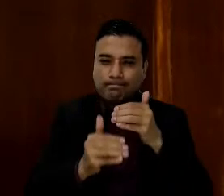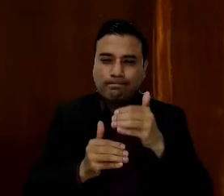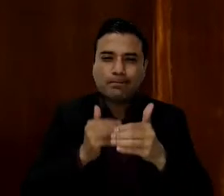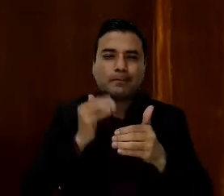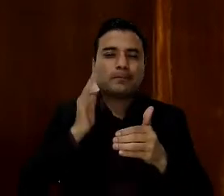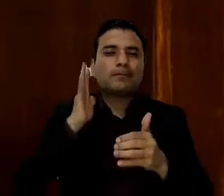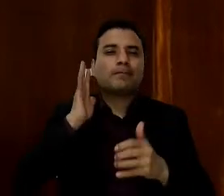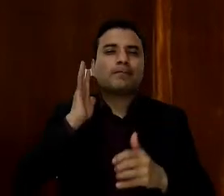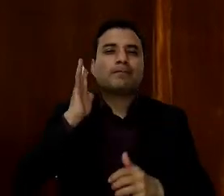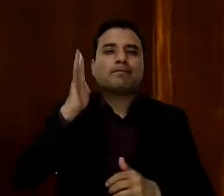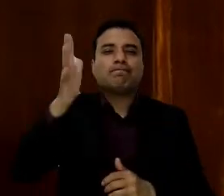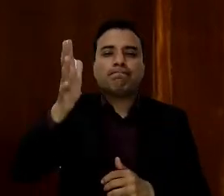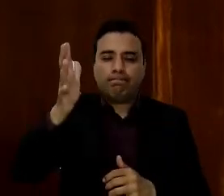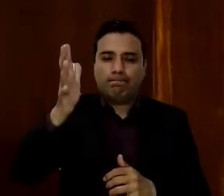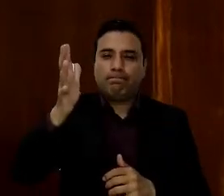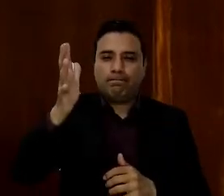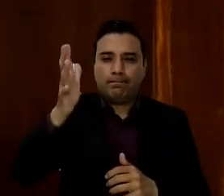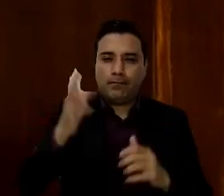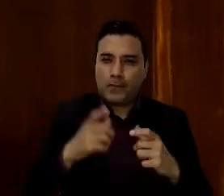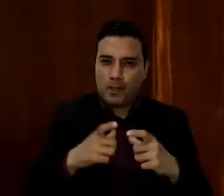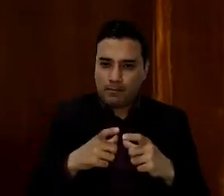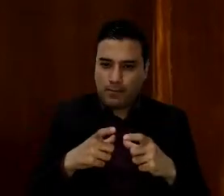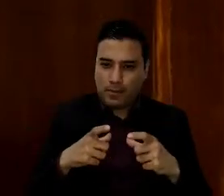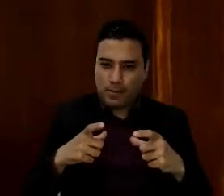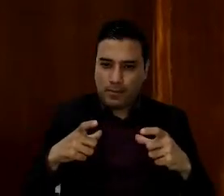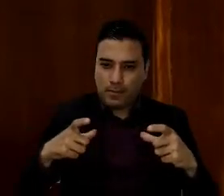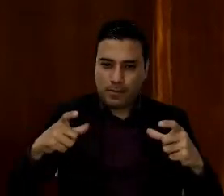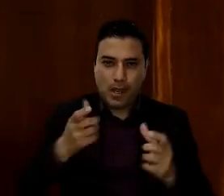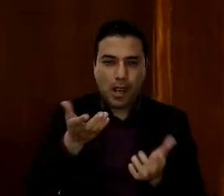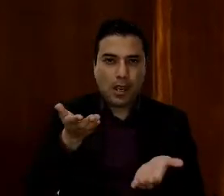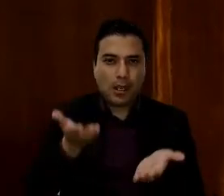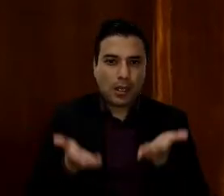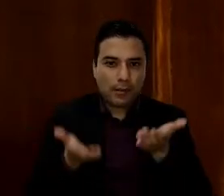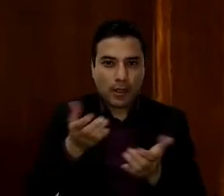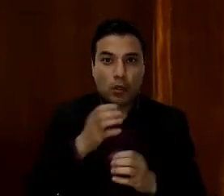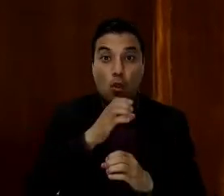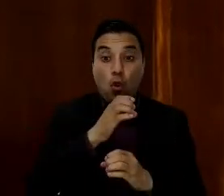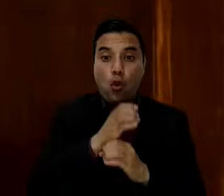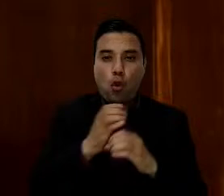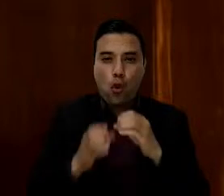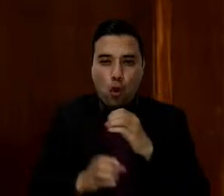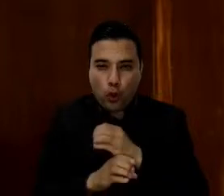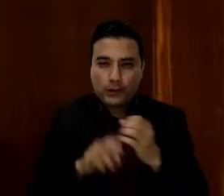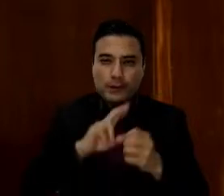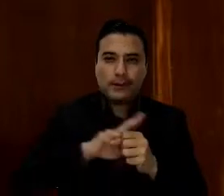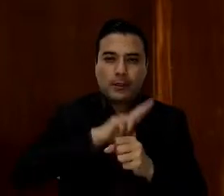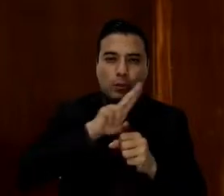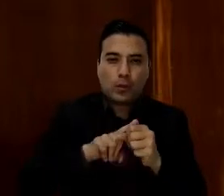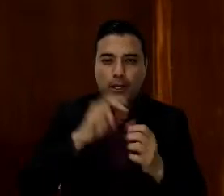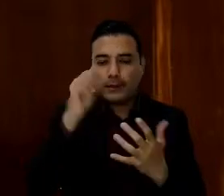de desarrollo más equilibrado que no ponga en peligro los recursos del mañana.